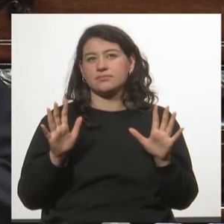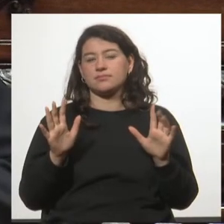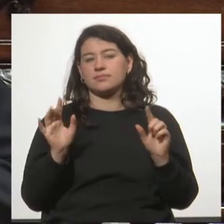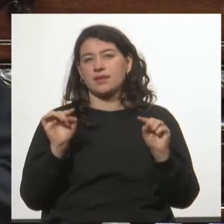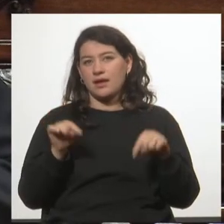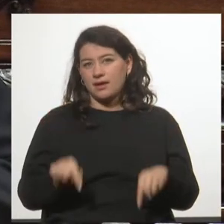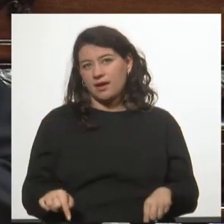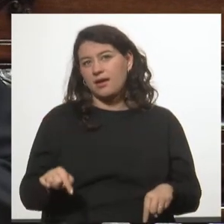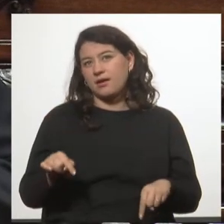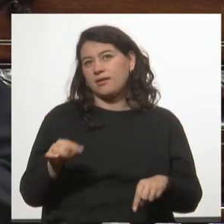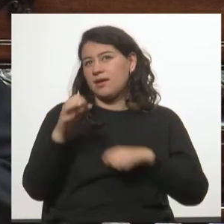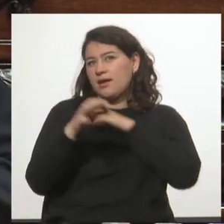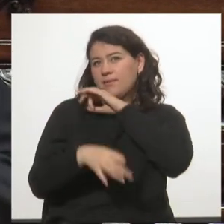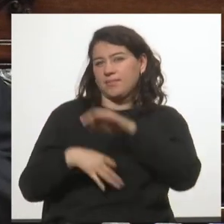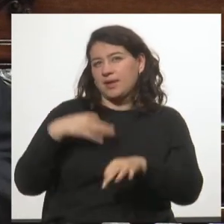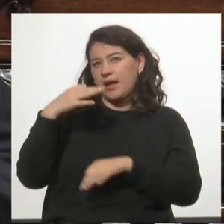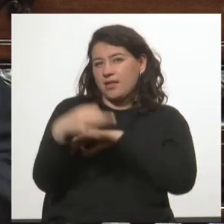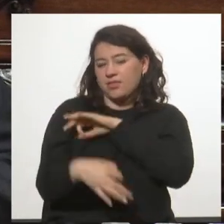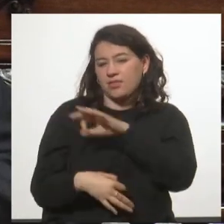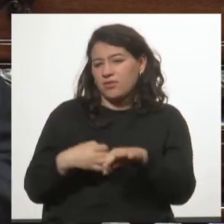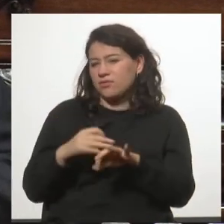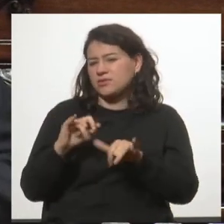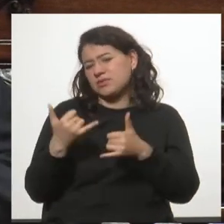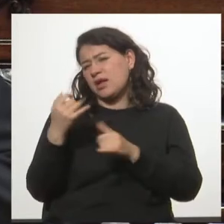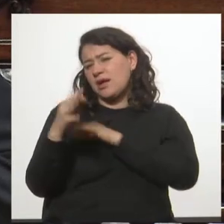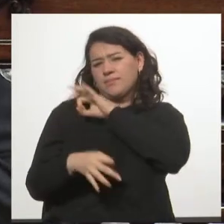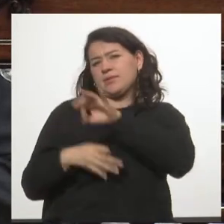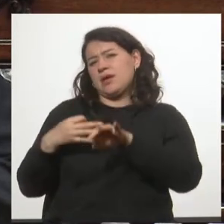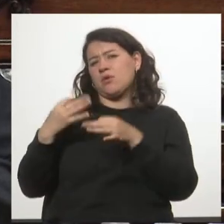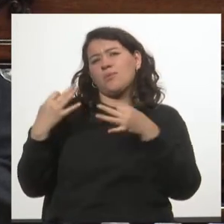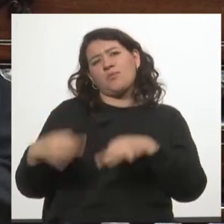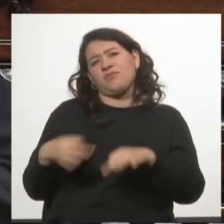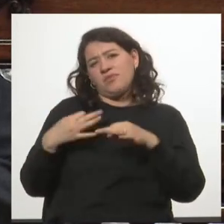explicado y fue muy bien explicado